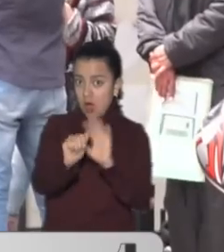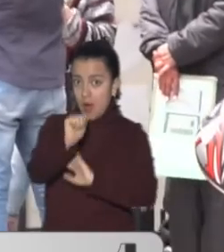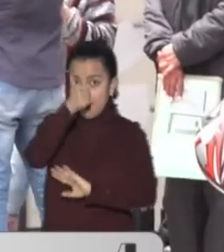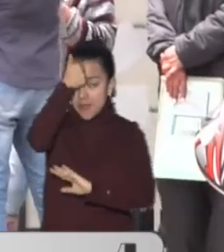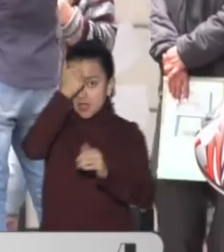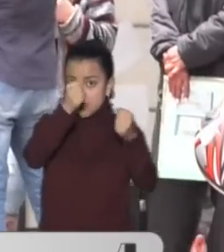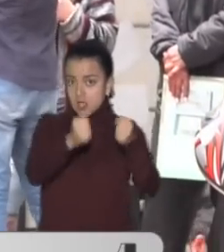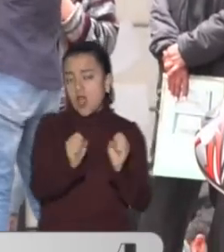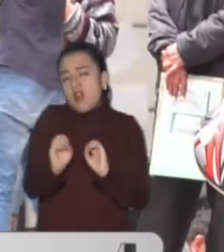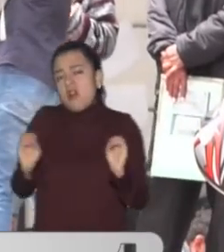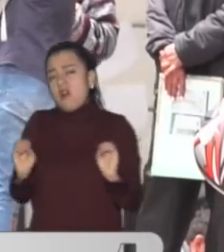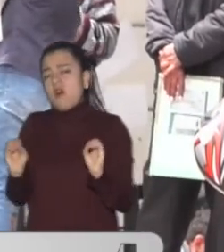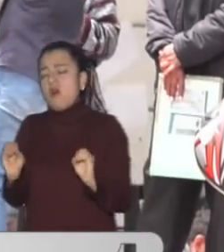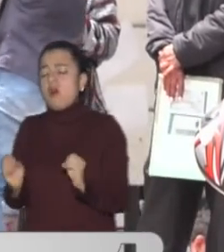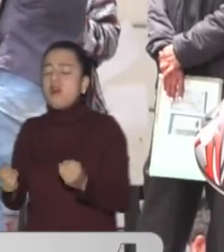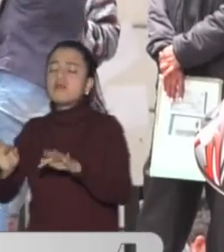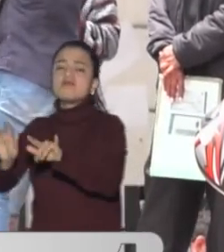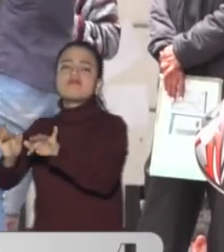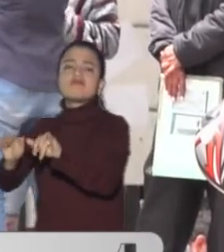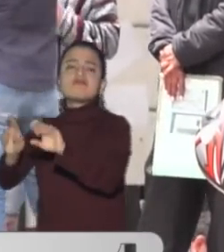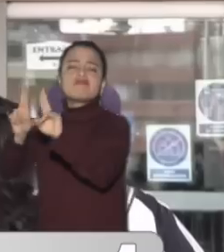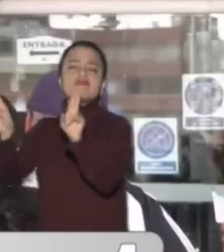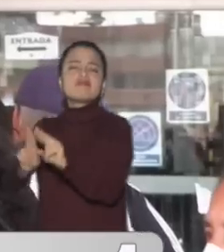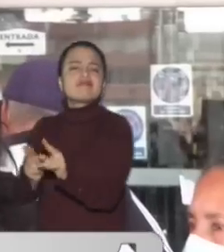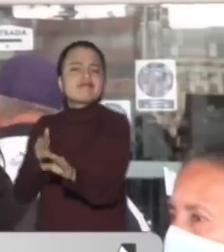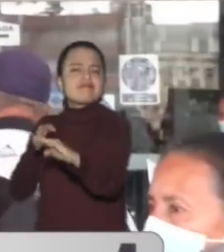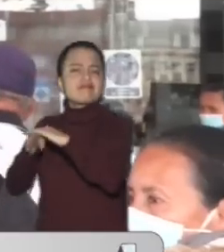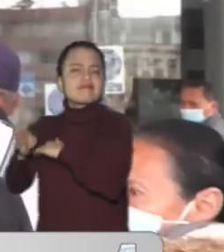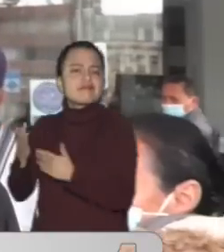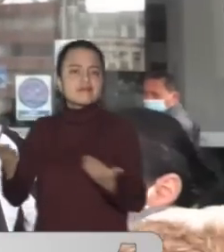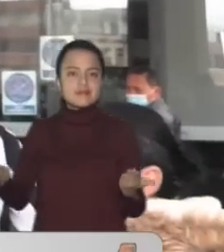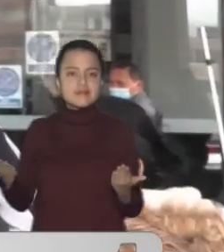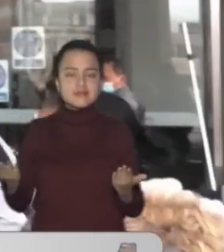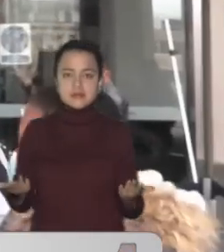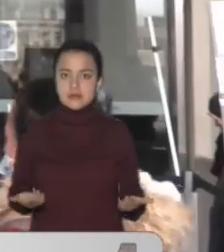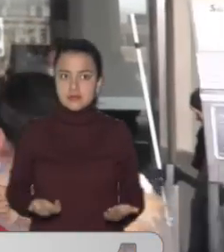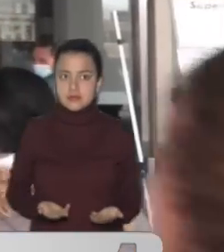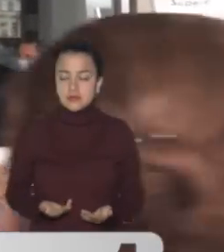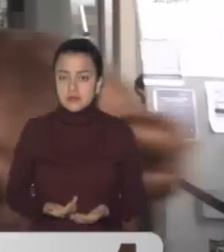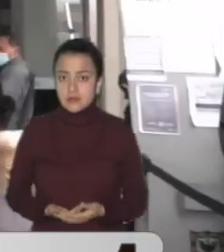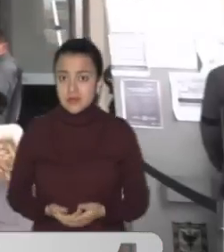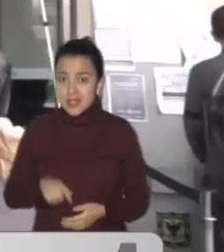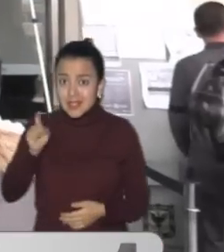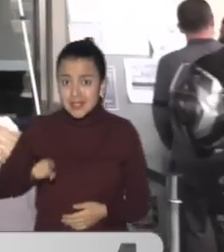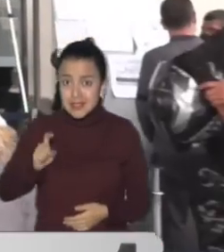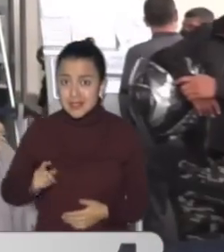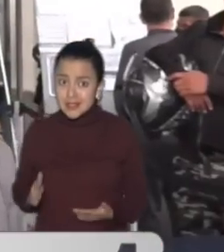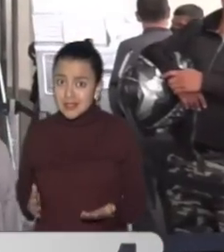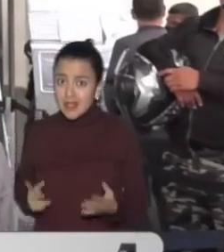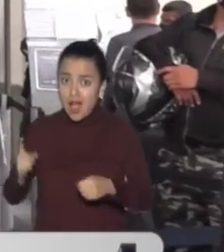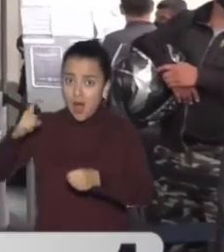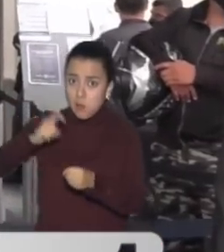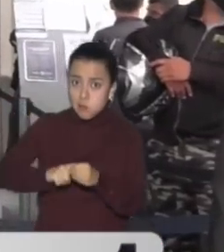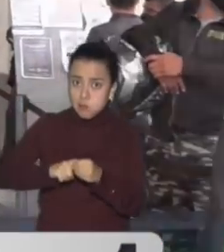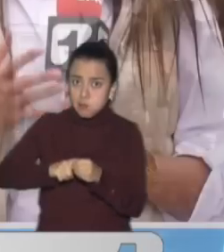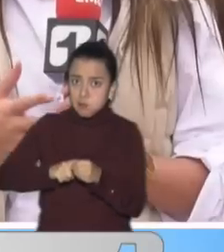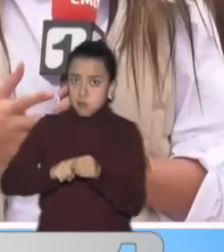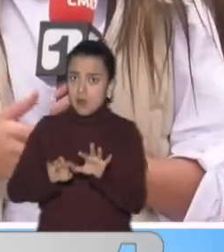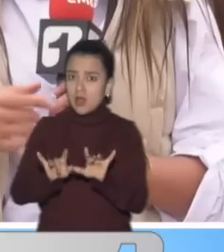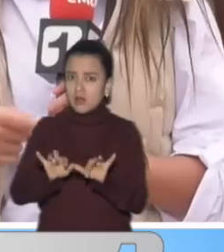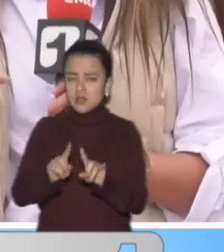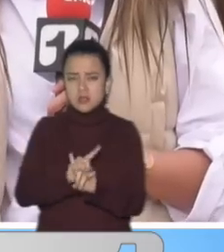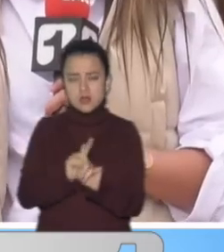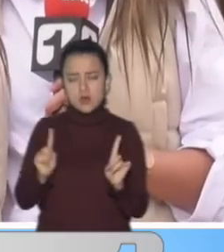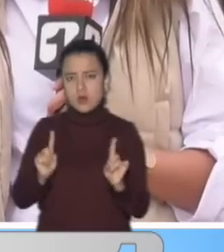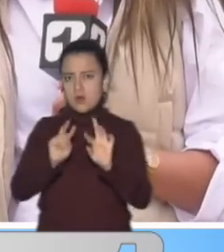allí mismo pueden hacer el pago de manera online, esto sin ninguna preocupación. No es necesidad que se registren en la oficina